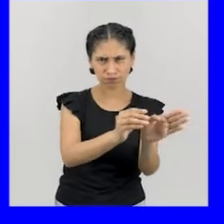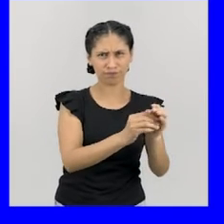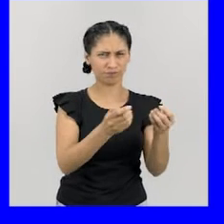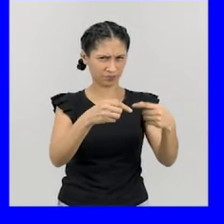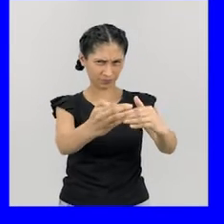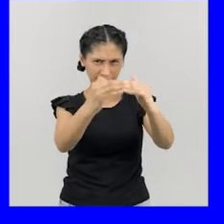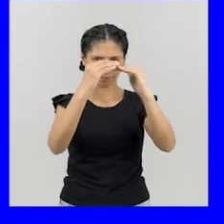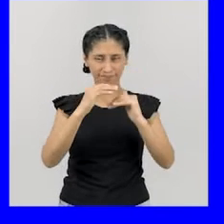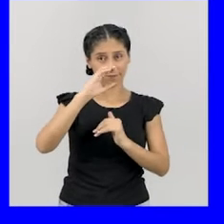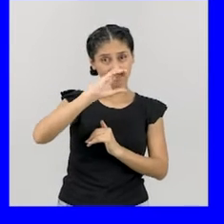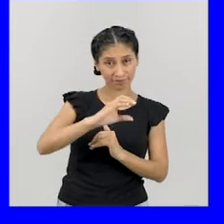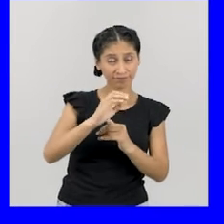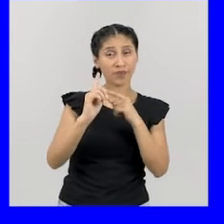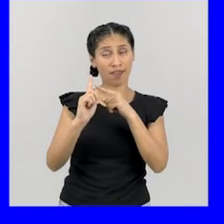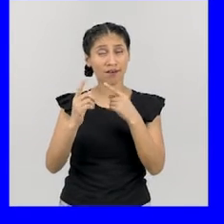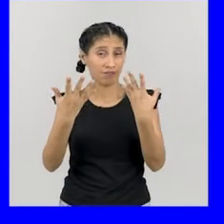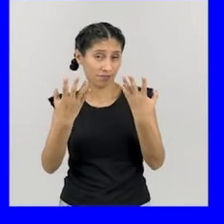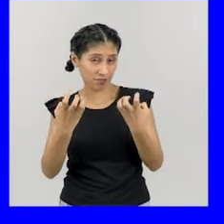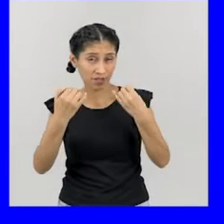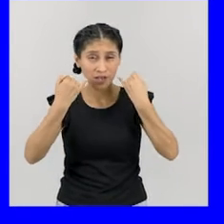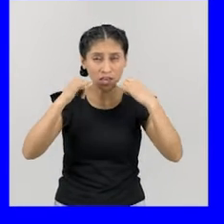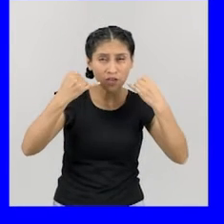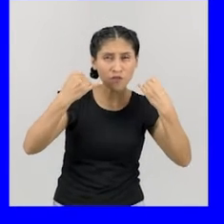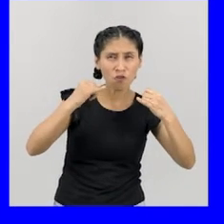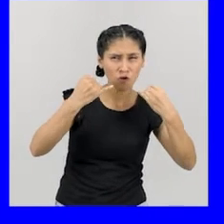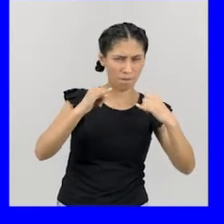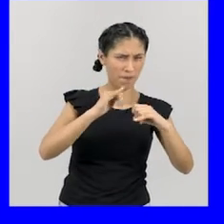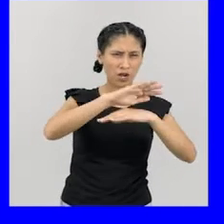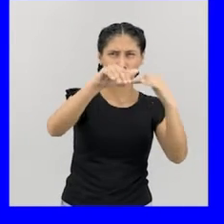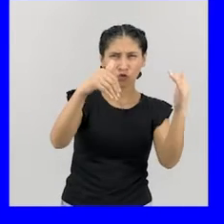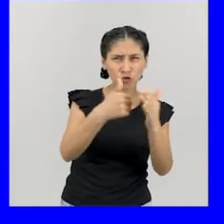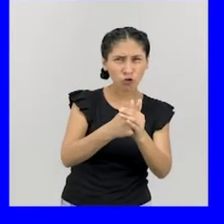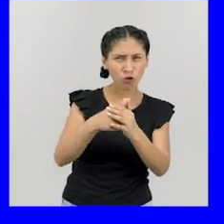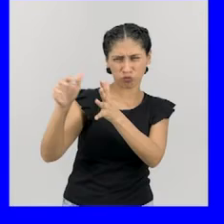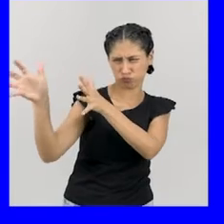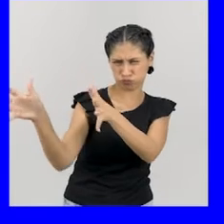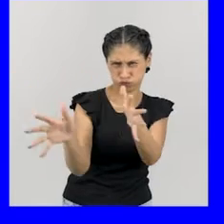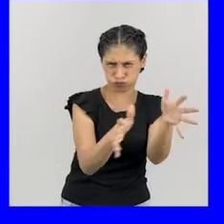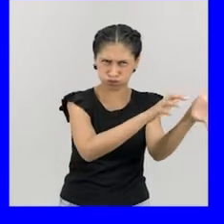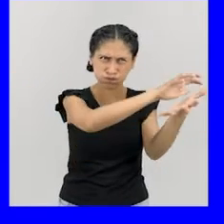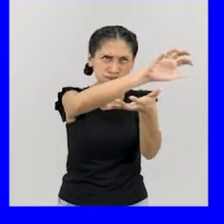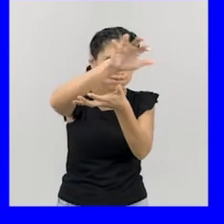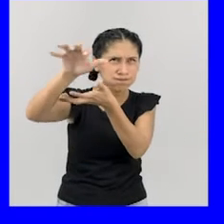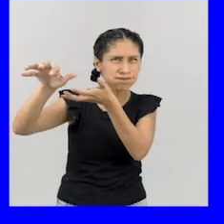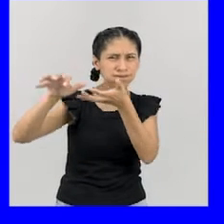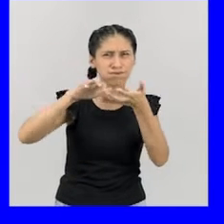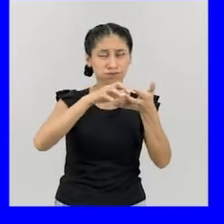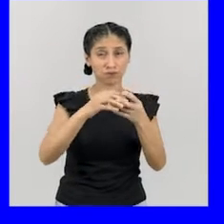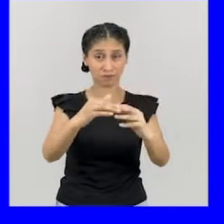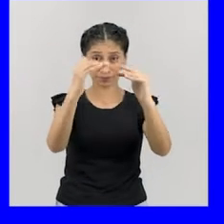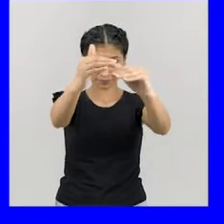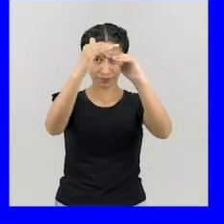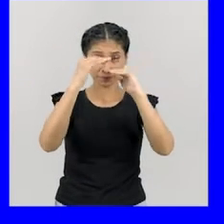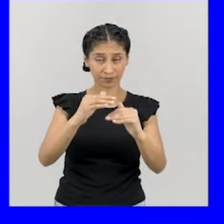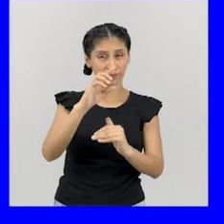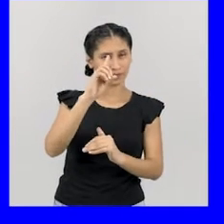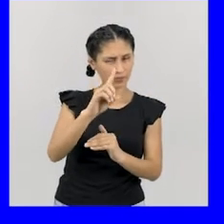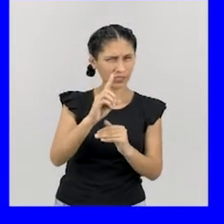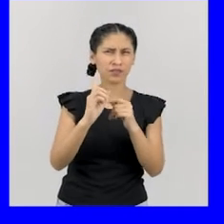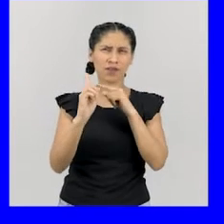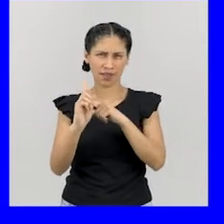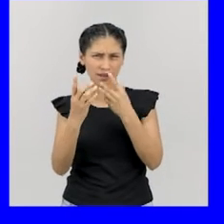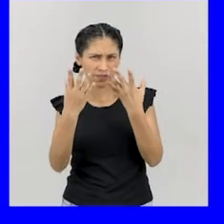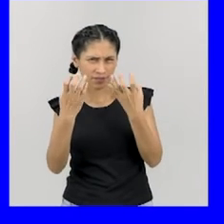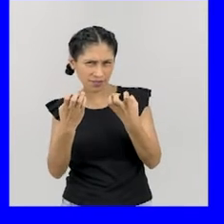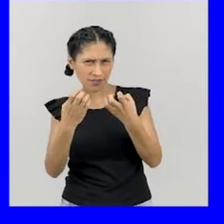del porcentaje de reducción de la contaminación ambiental en el planeta por la escasa presencia de gases. D. Dar